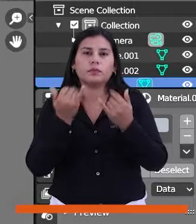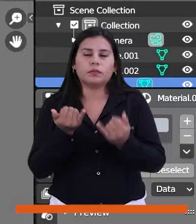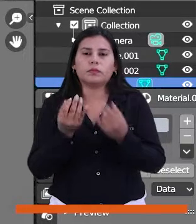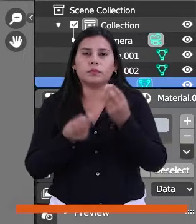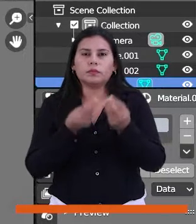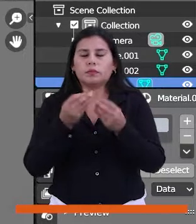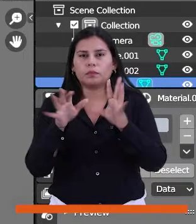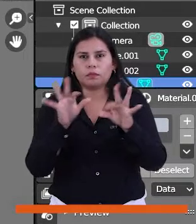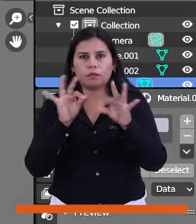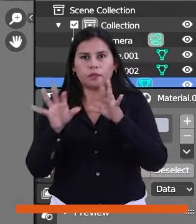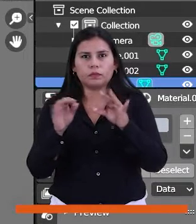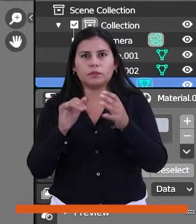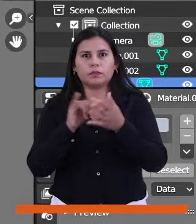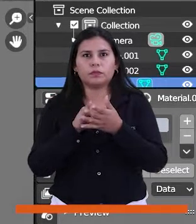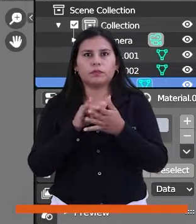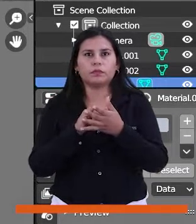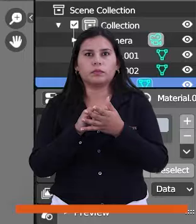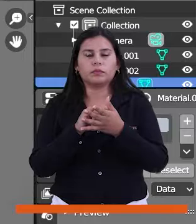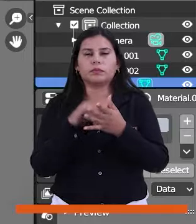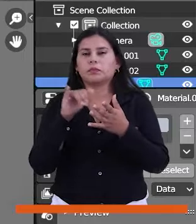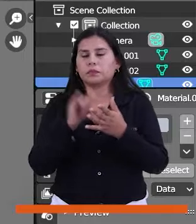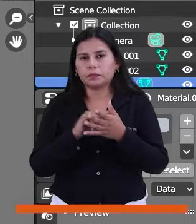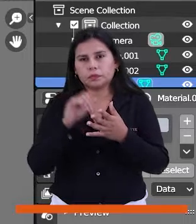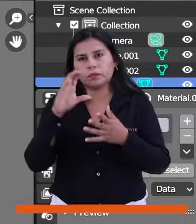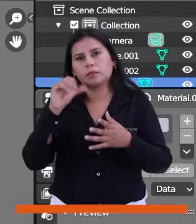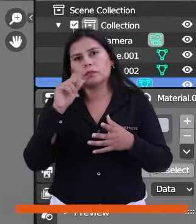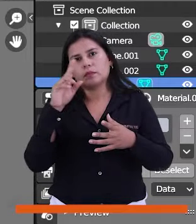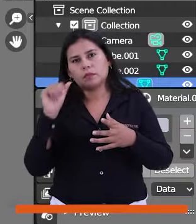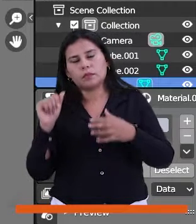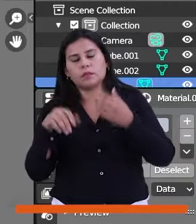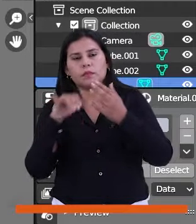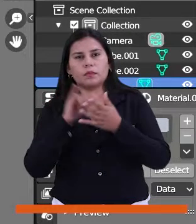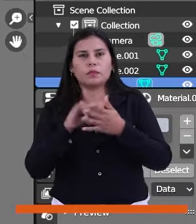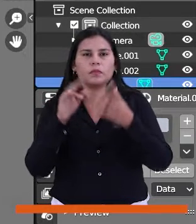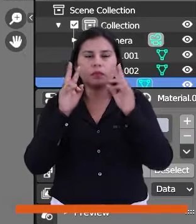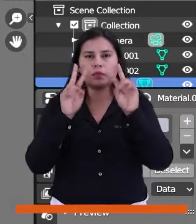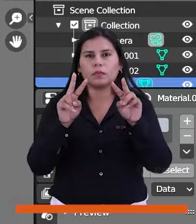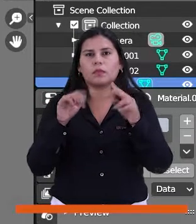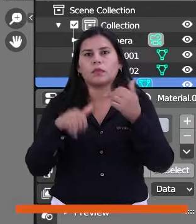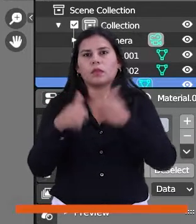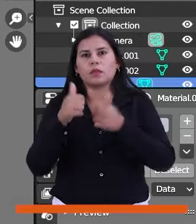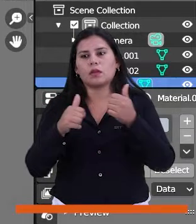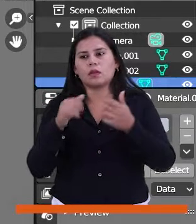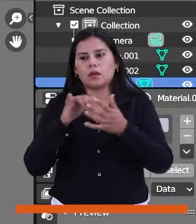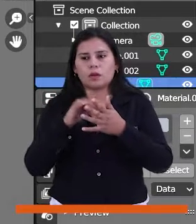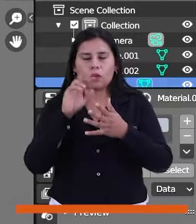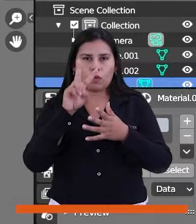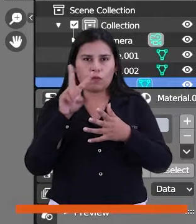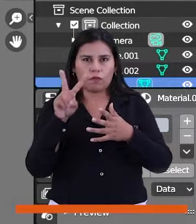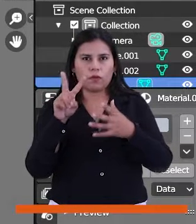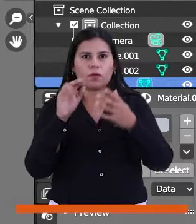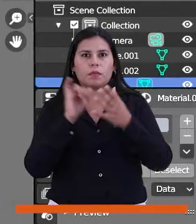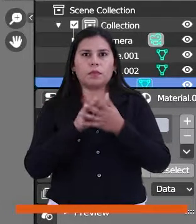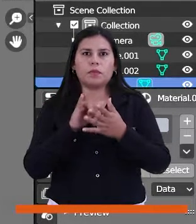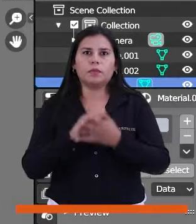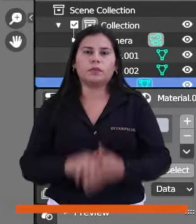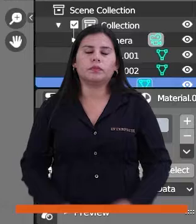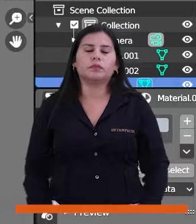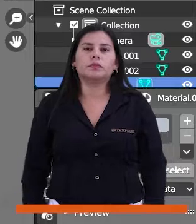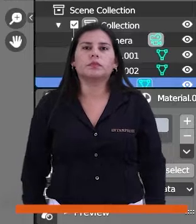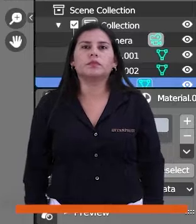de aquí. Cuando yo la selecciono, vean que esa misma cara se ve reflejada en la vista V, editor